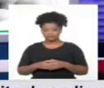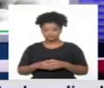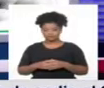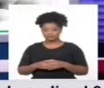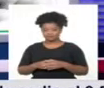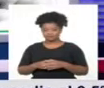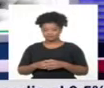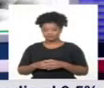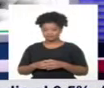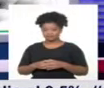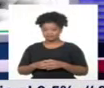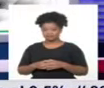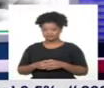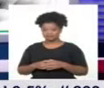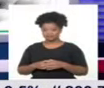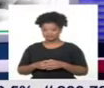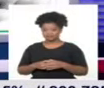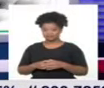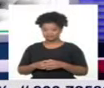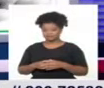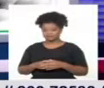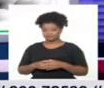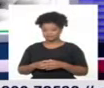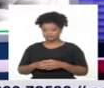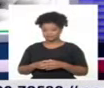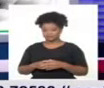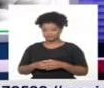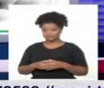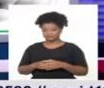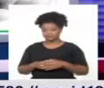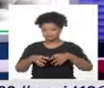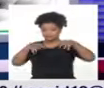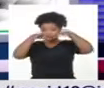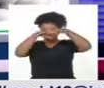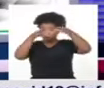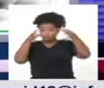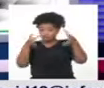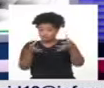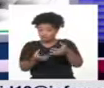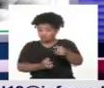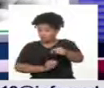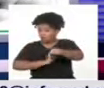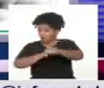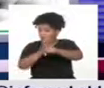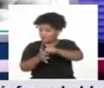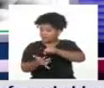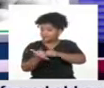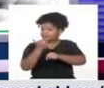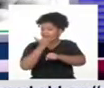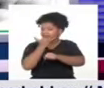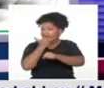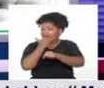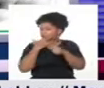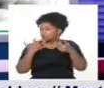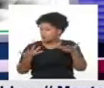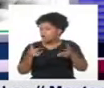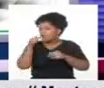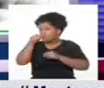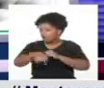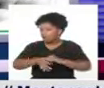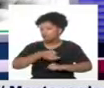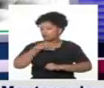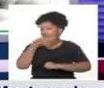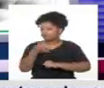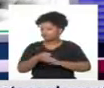¿Cómo impacta el virus SARS-CoV-2 en las naciones más afectadas por la COVID-19? ¿Cuál es la estadística